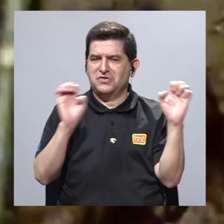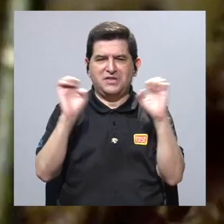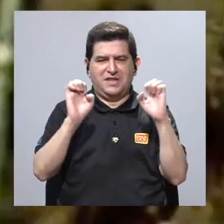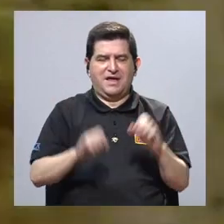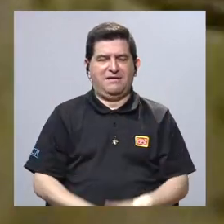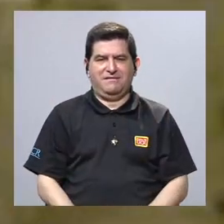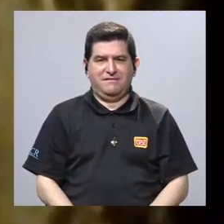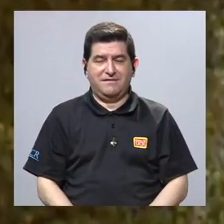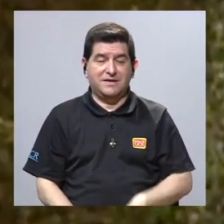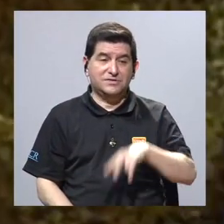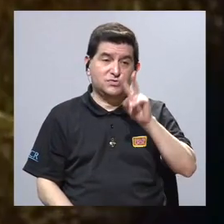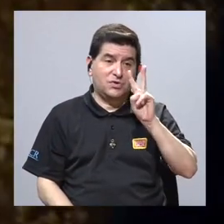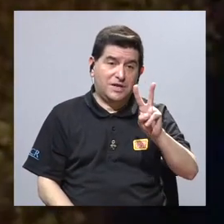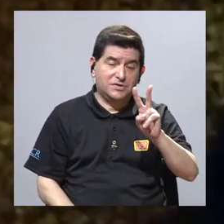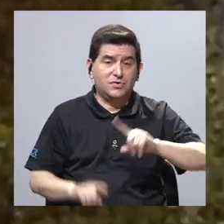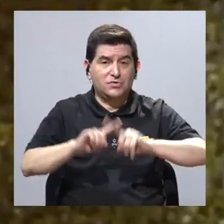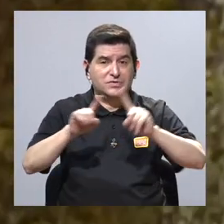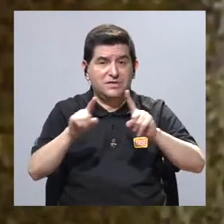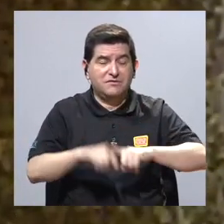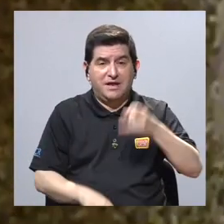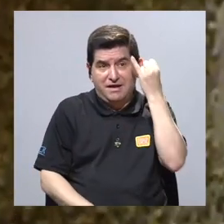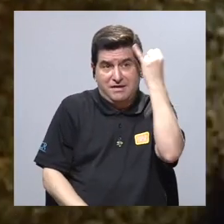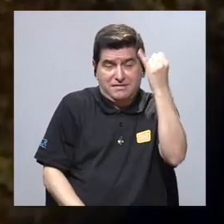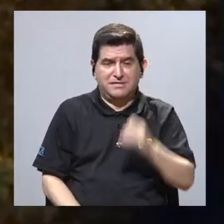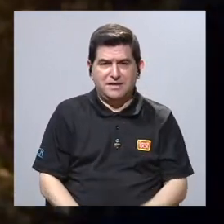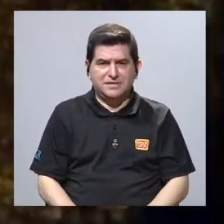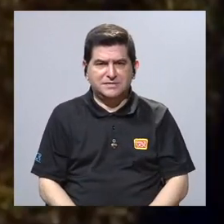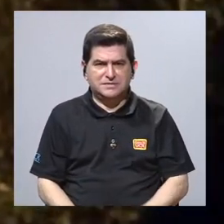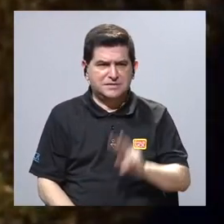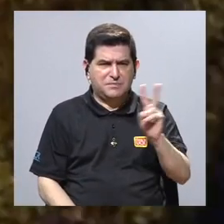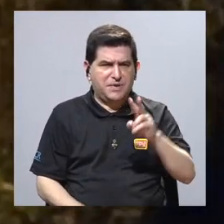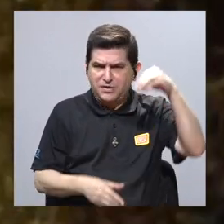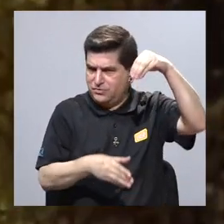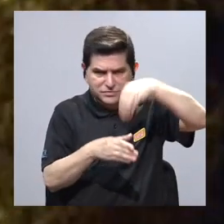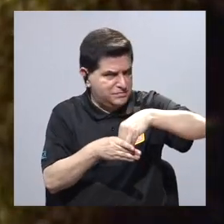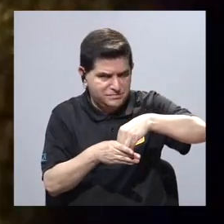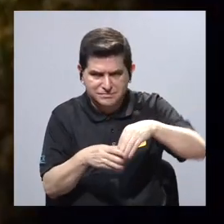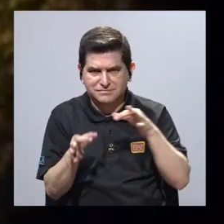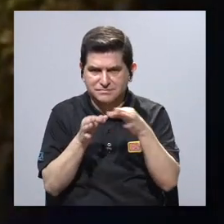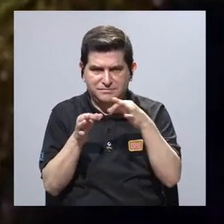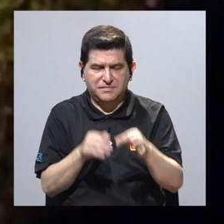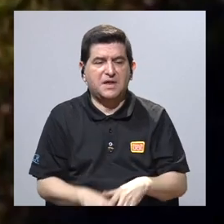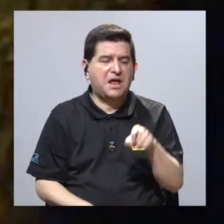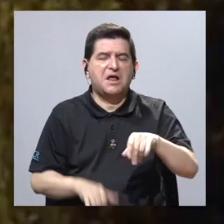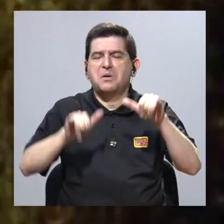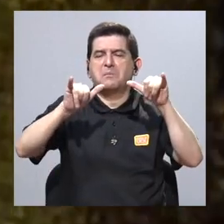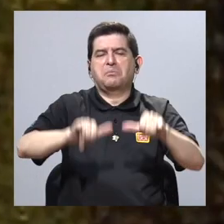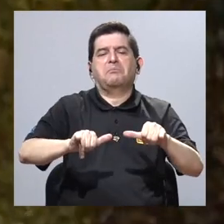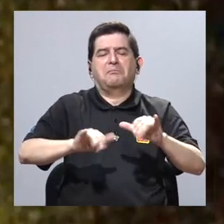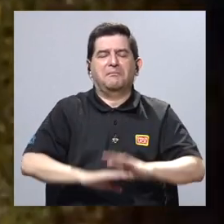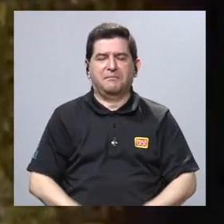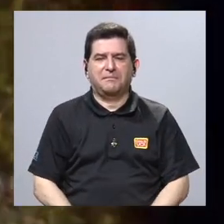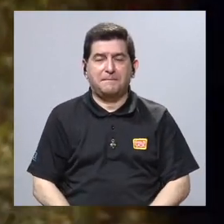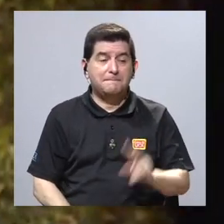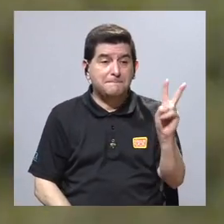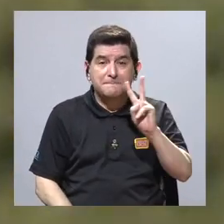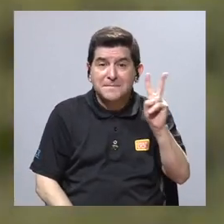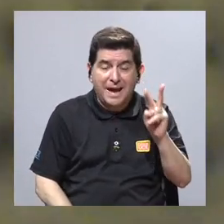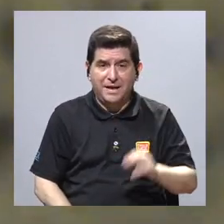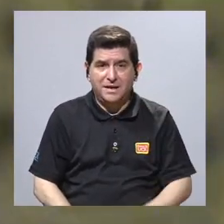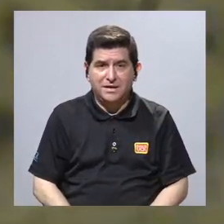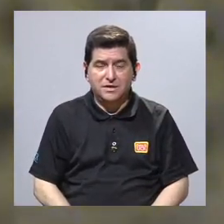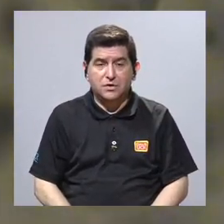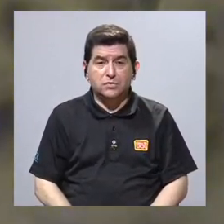inertes. Entonces ahí tenemos como las dos versiones. Mientras el virus no esté dentro de una célula, el virus es inerte.